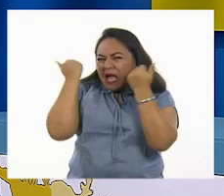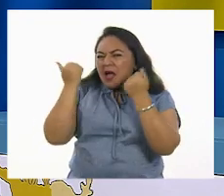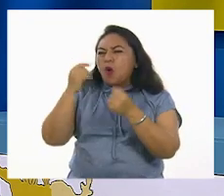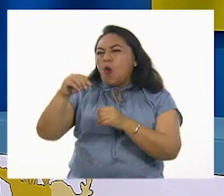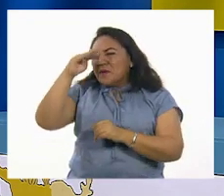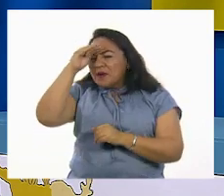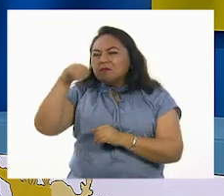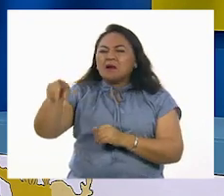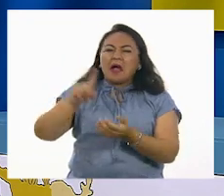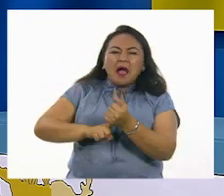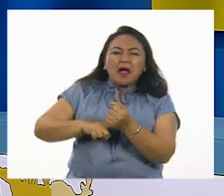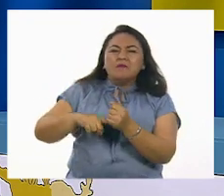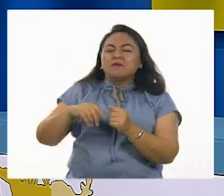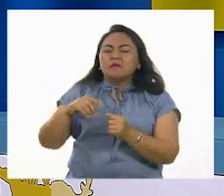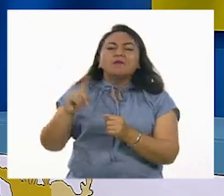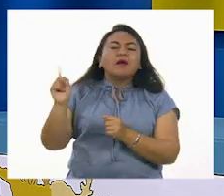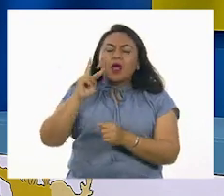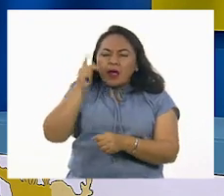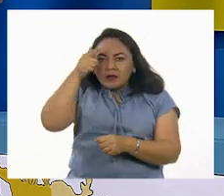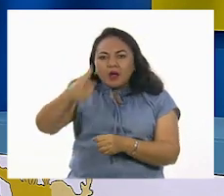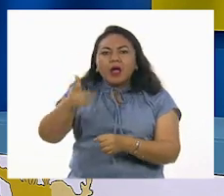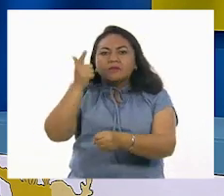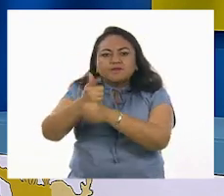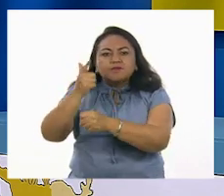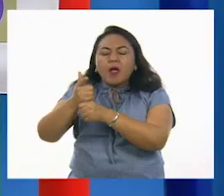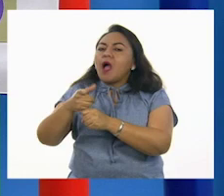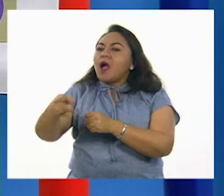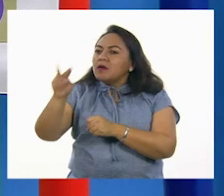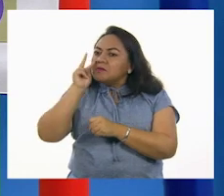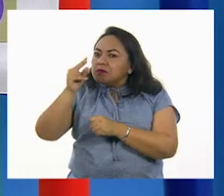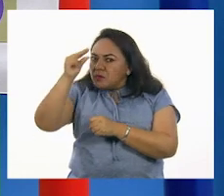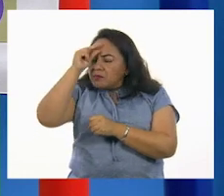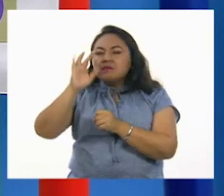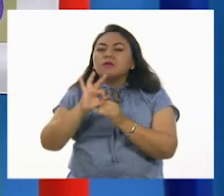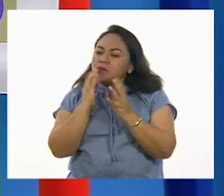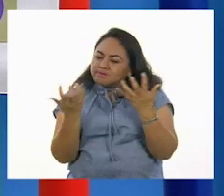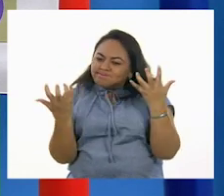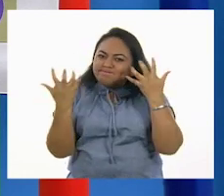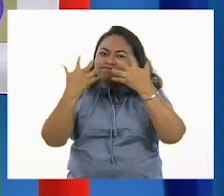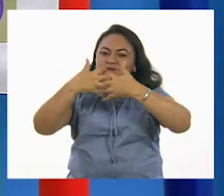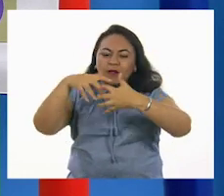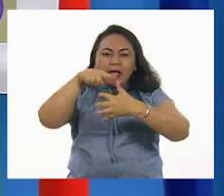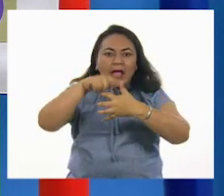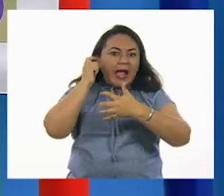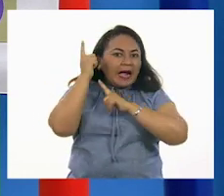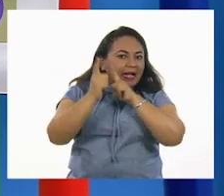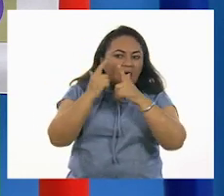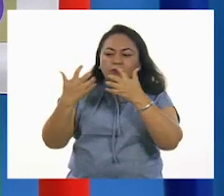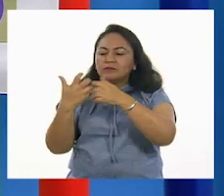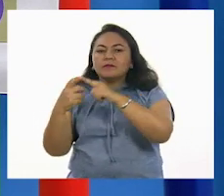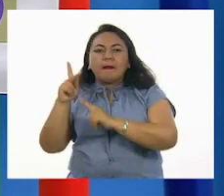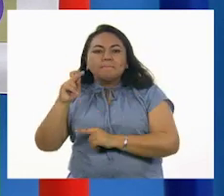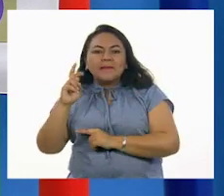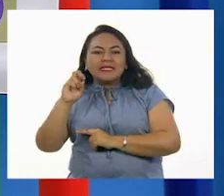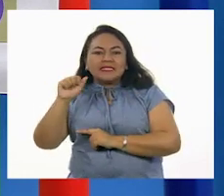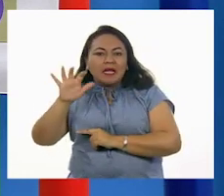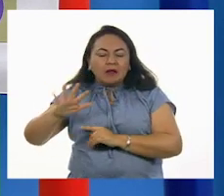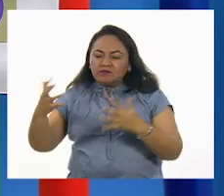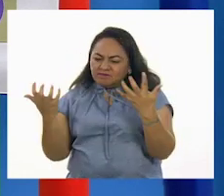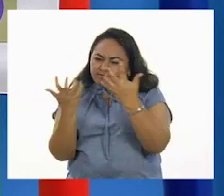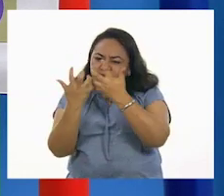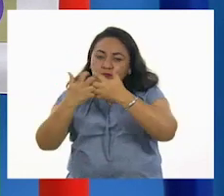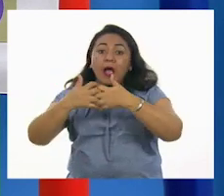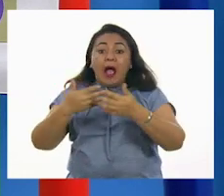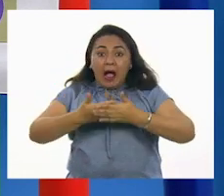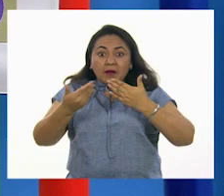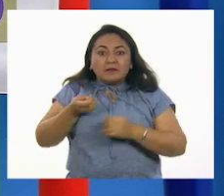pensamiento y creencias y fusionarlos con el pensamiento griego. Y este híbrido entre pensamiento oriental y griego es lo que